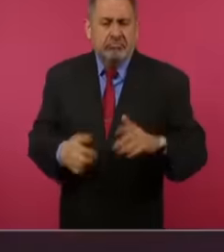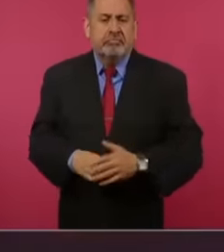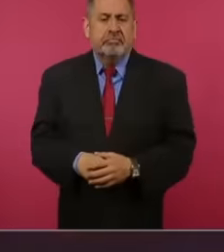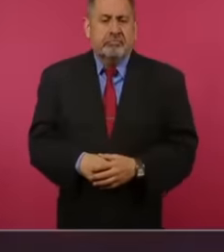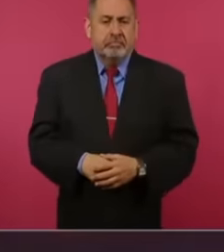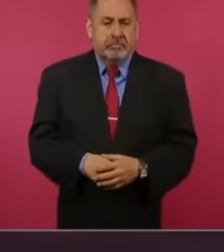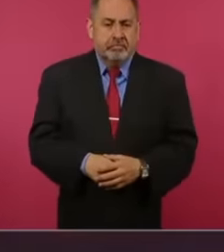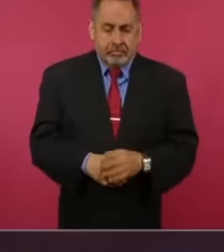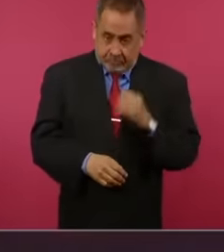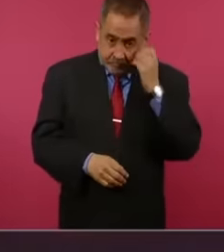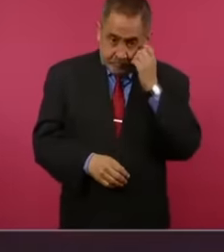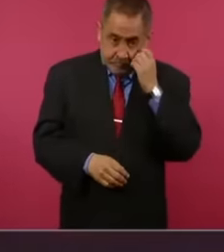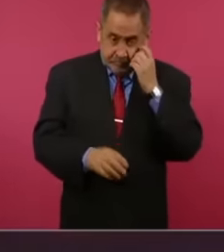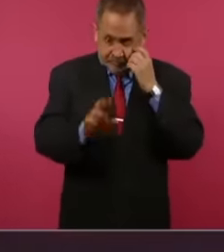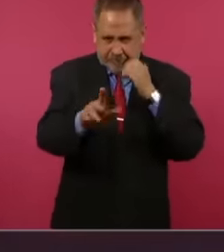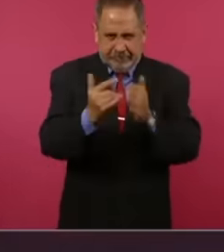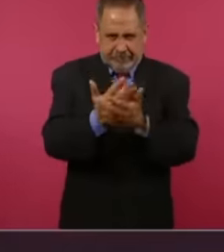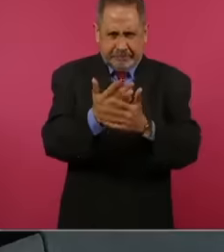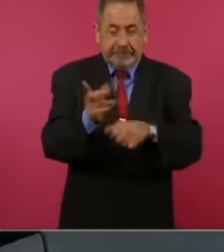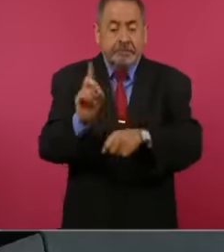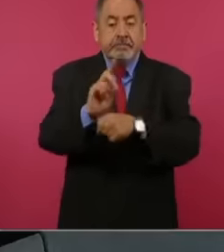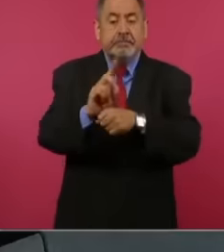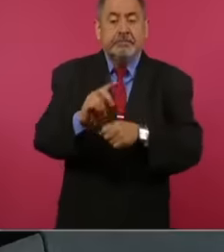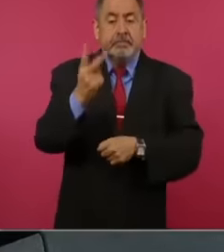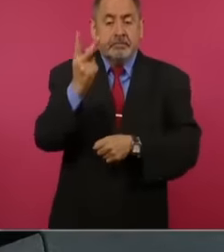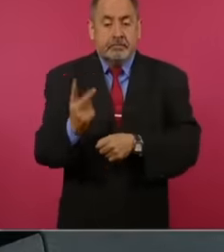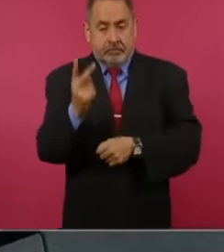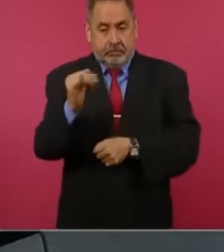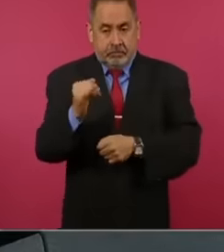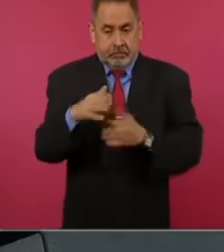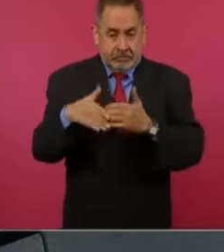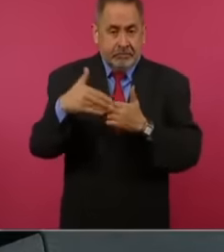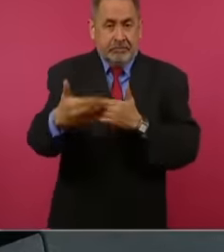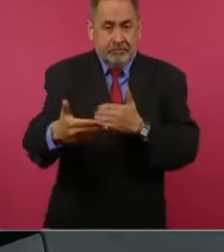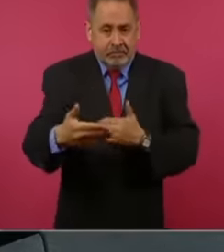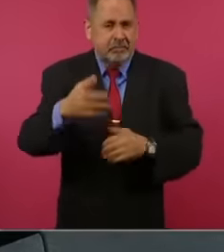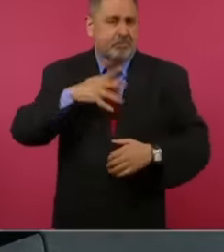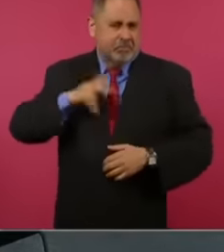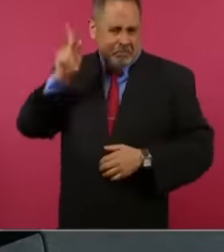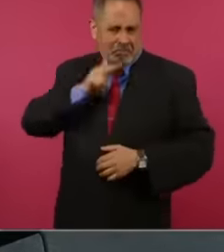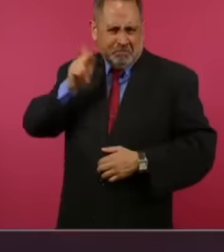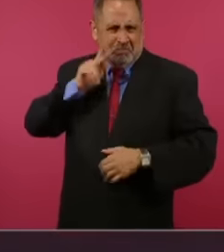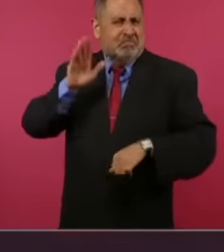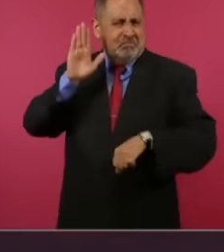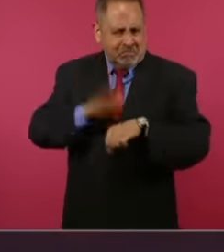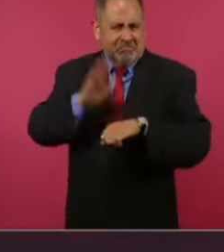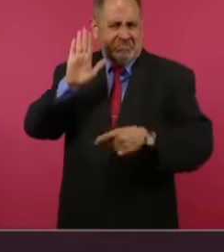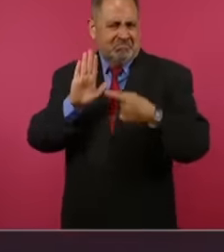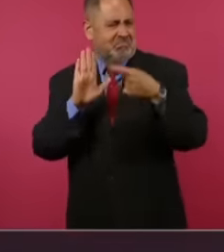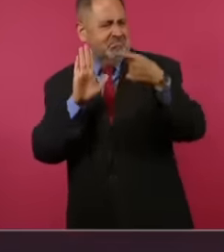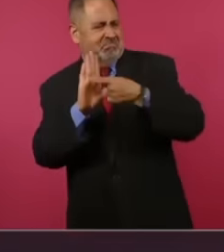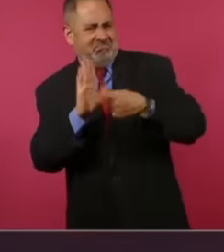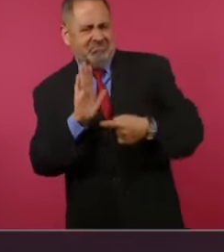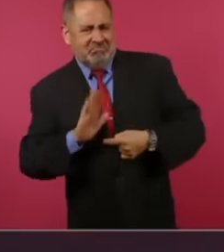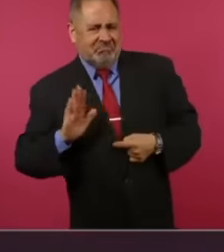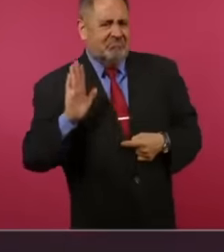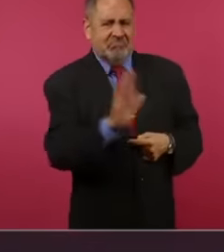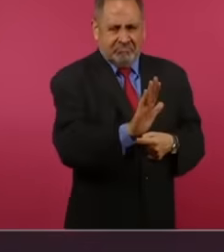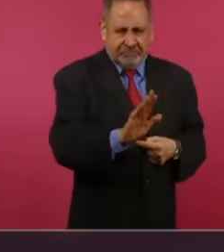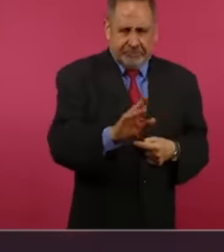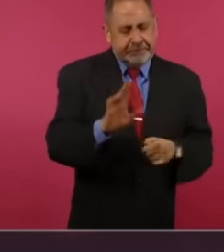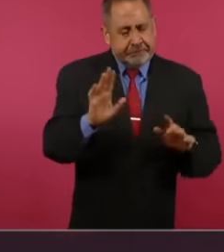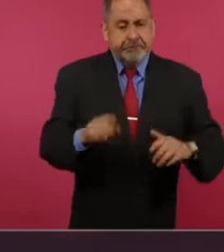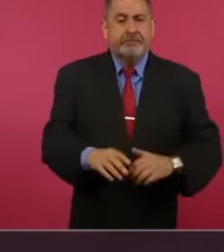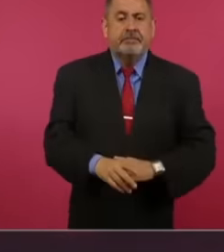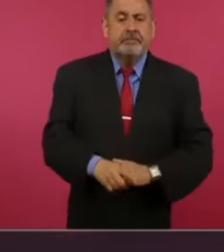Y deja que pase el día 2. Voy a probar más cosas. ¿Sí? Entonces,